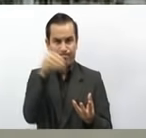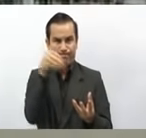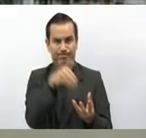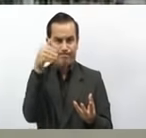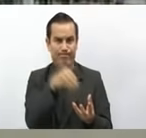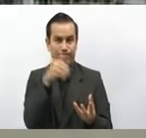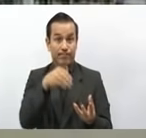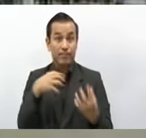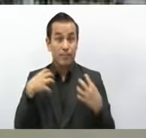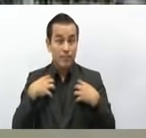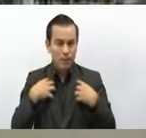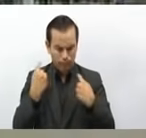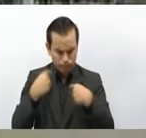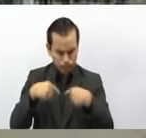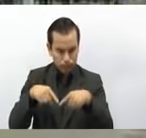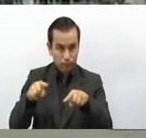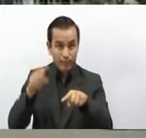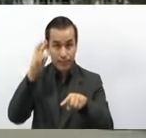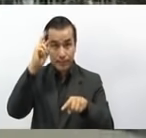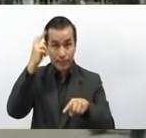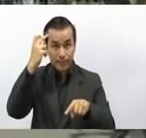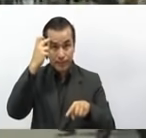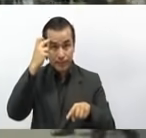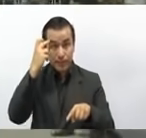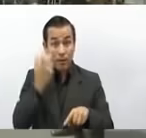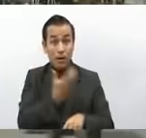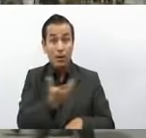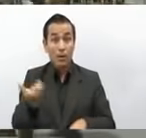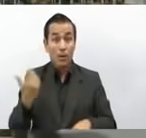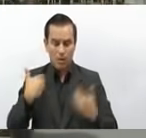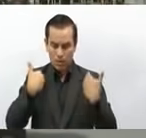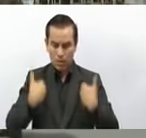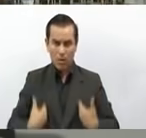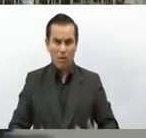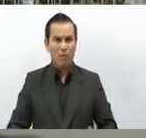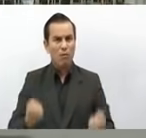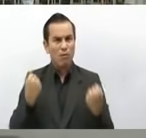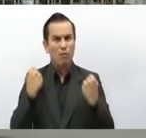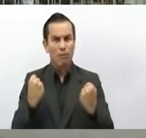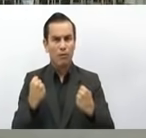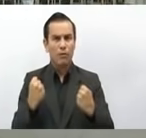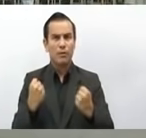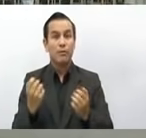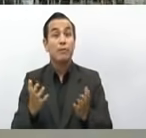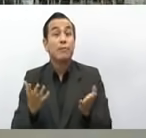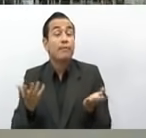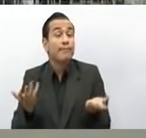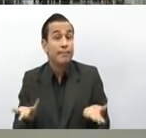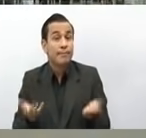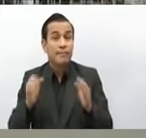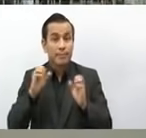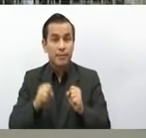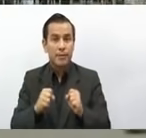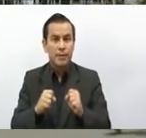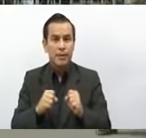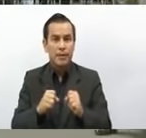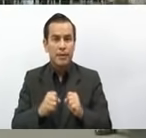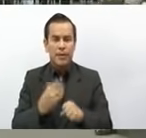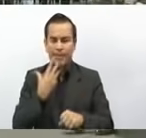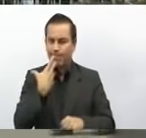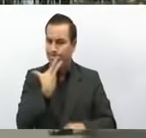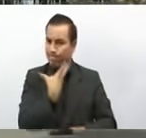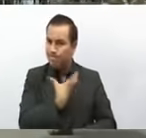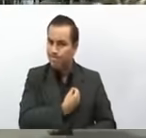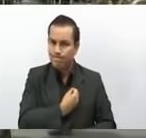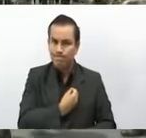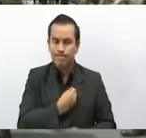desfavorables y quienes son preparados con acondicionamientos físicos de mucha resistencia para soportar con mucho temple